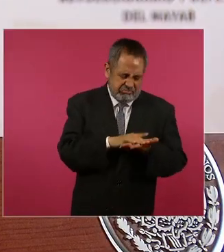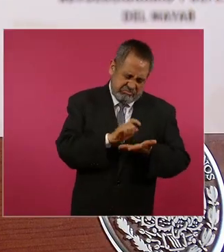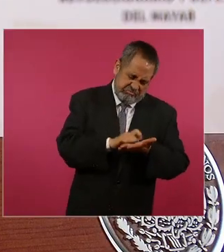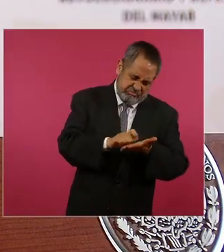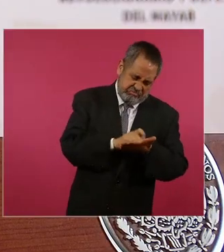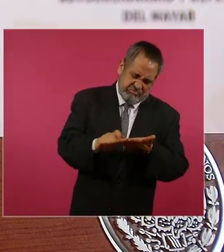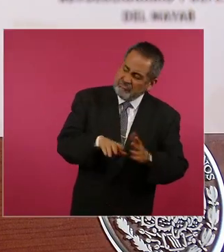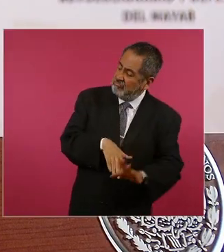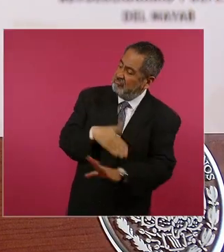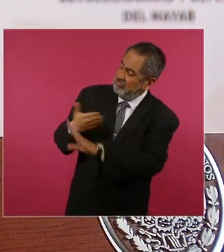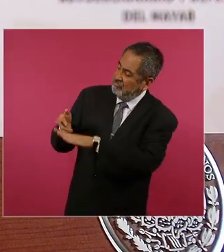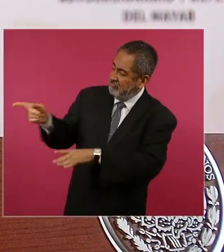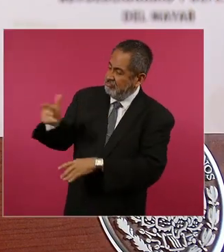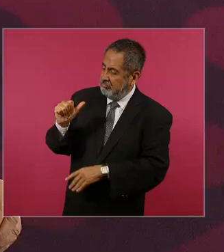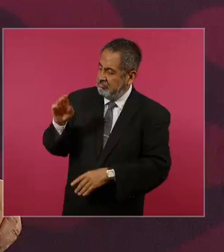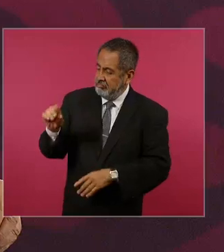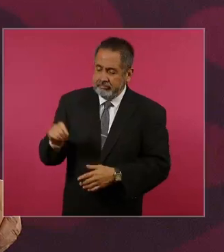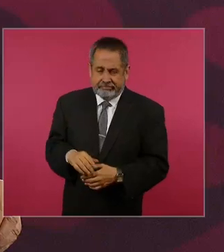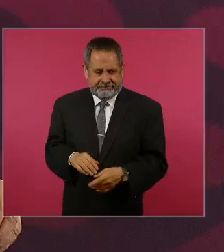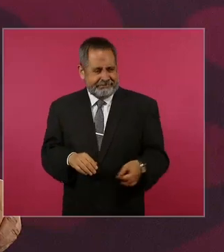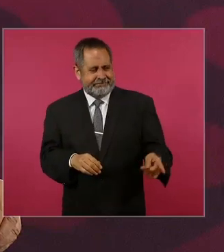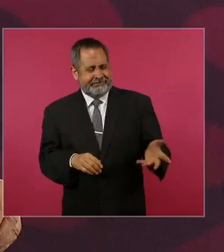los premiados.